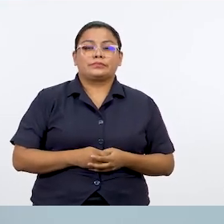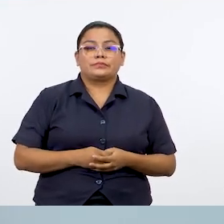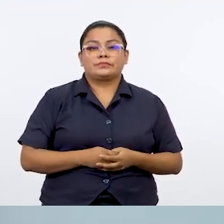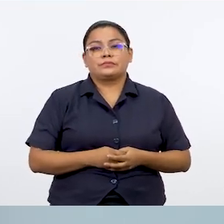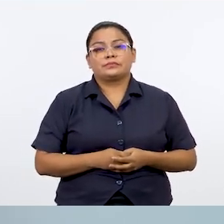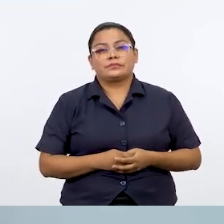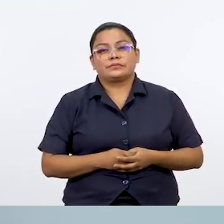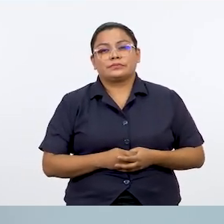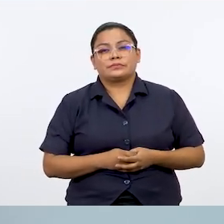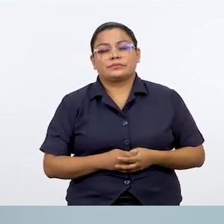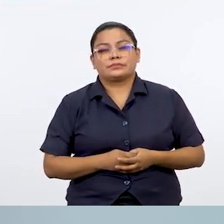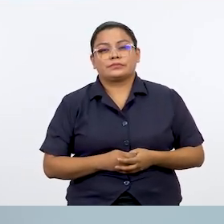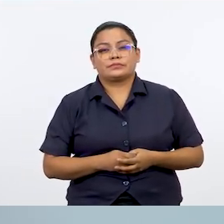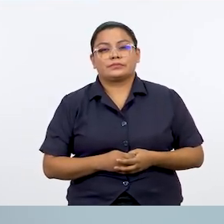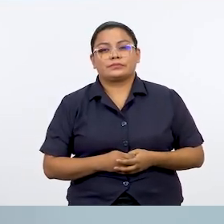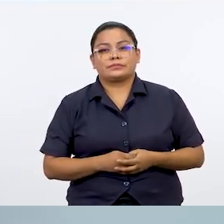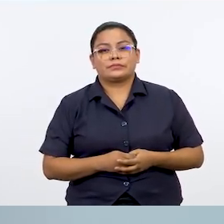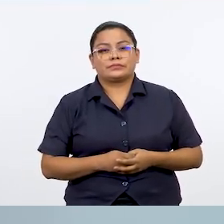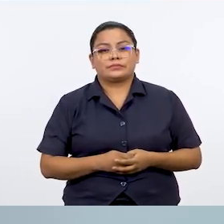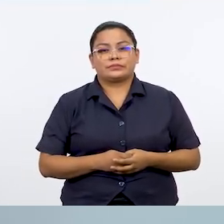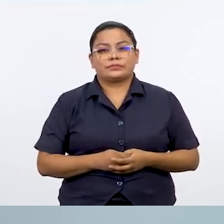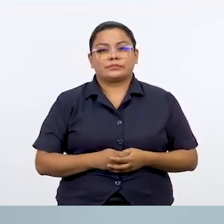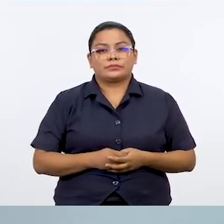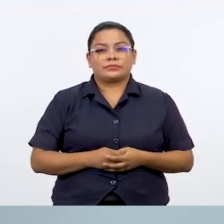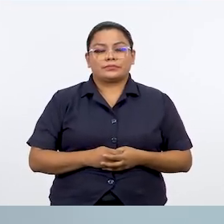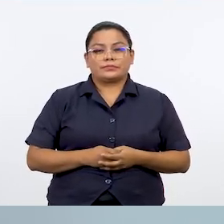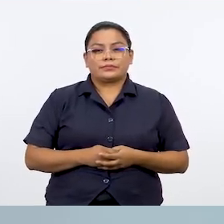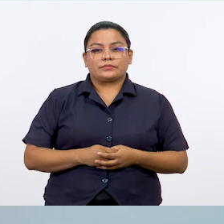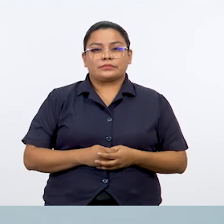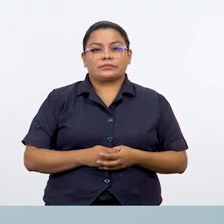a colocar el nombre.